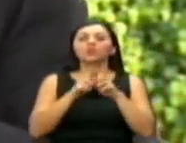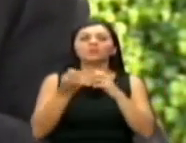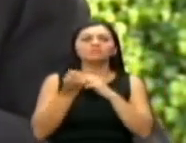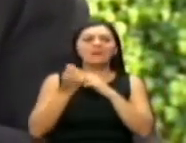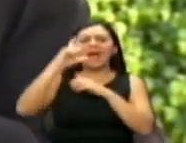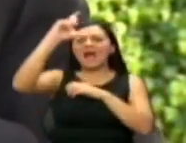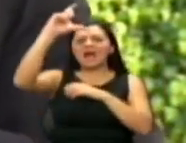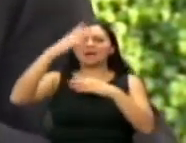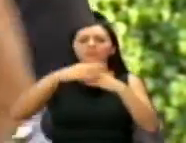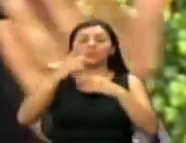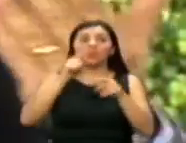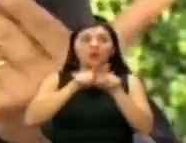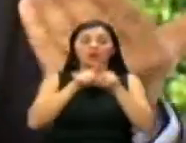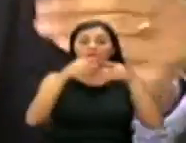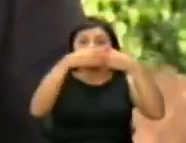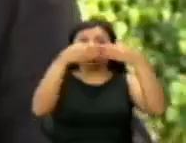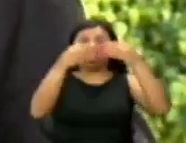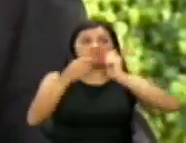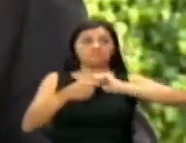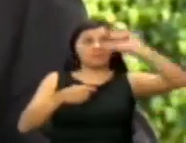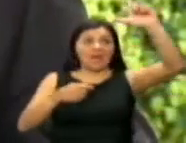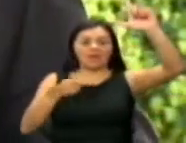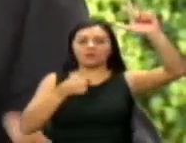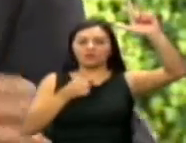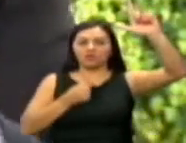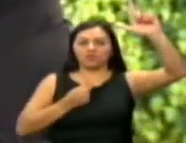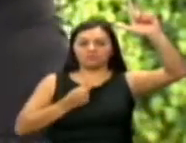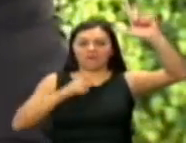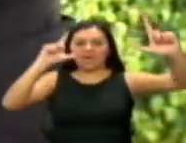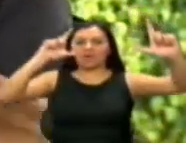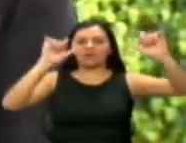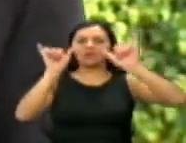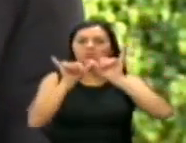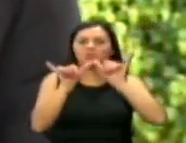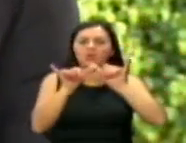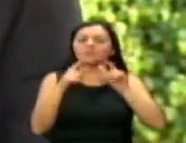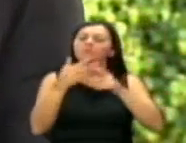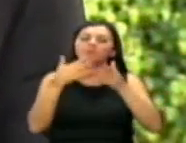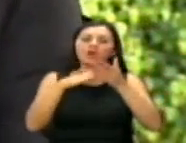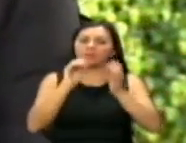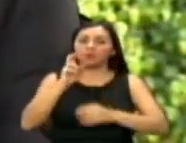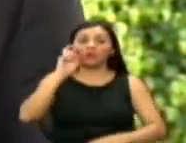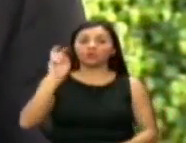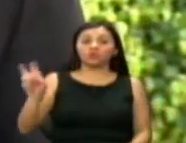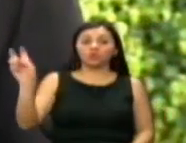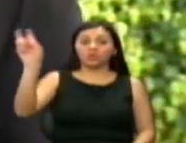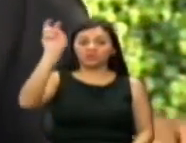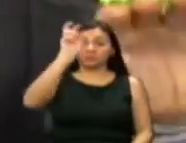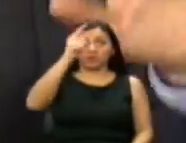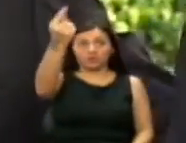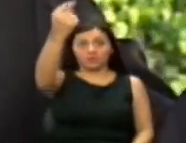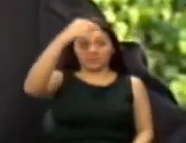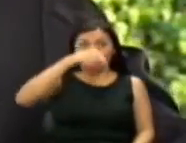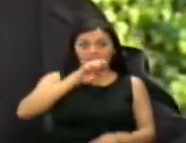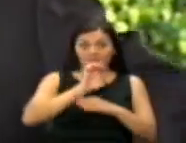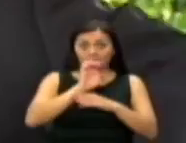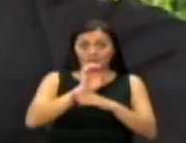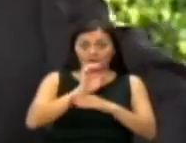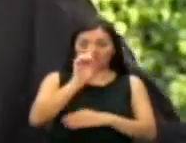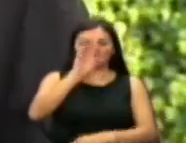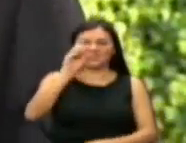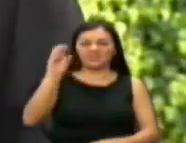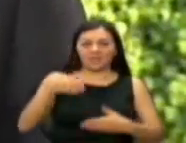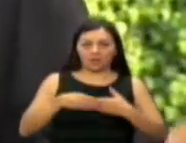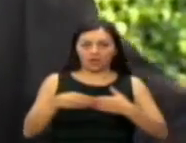producto 30%. Afecta el turismo colombiano, por ejemplo. Si antes costaba 100 venir al Ecuador, ahora cuesta 130. Si antes costaba 100